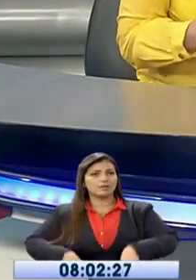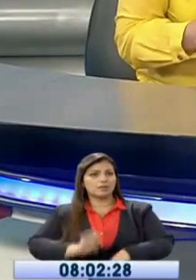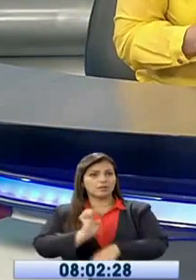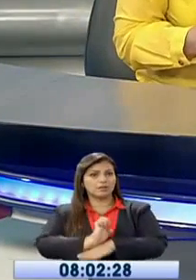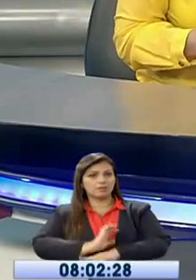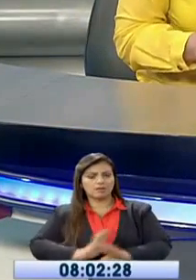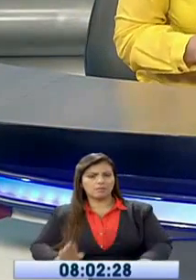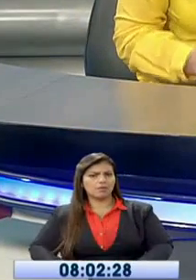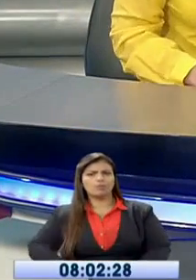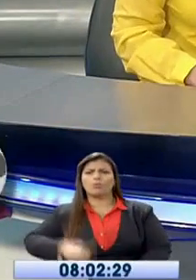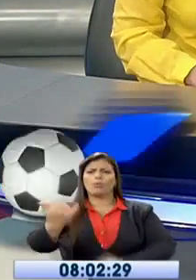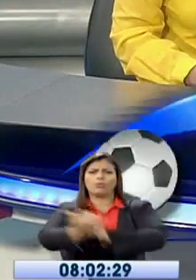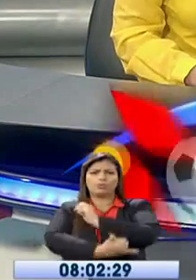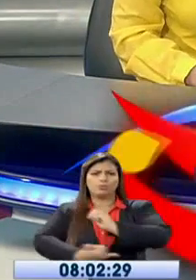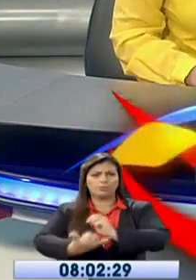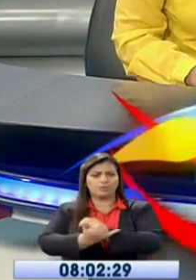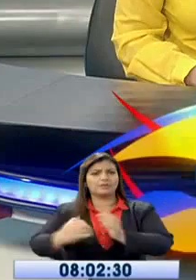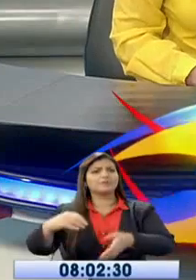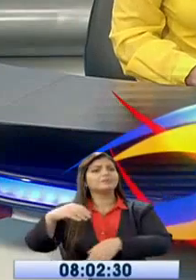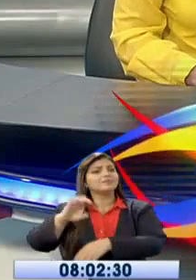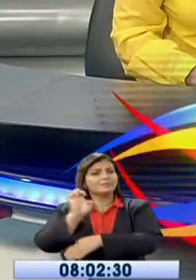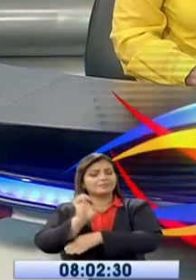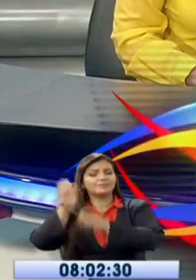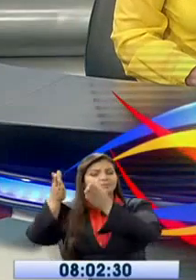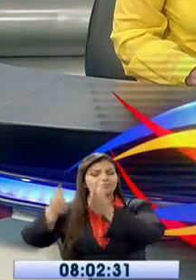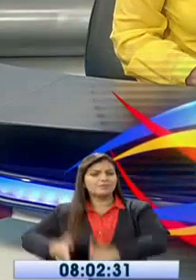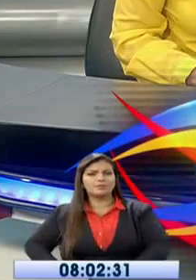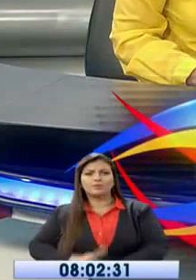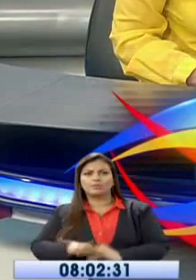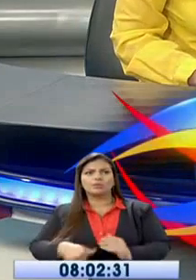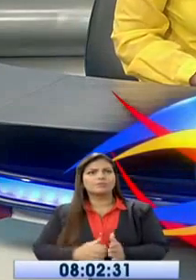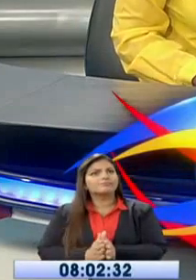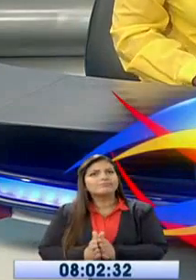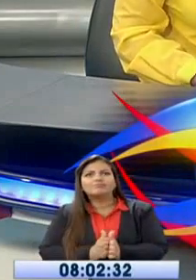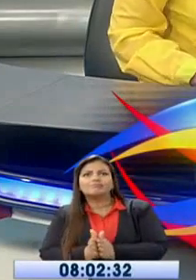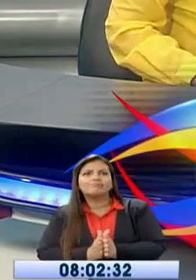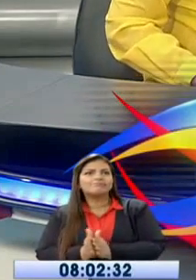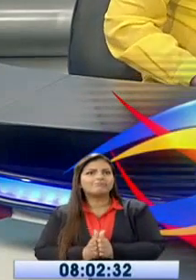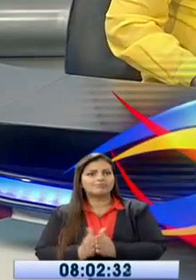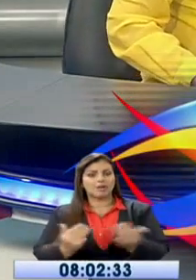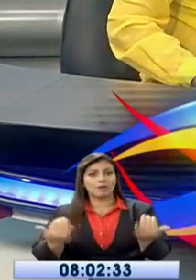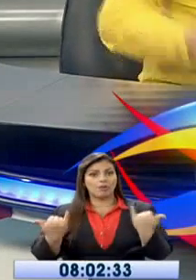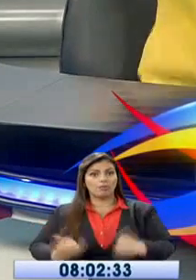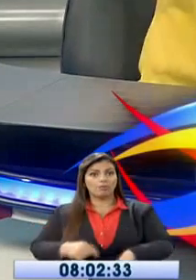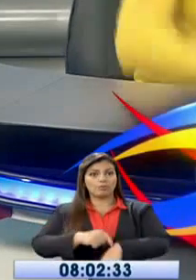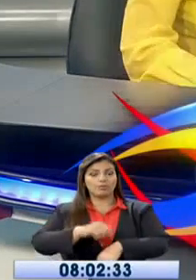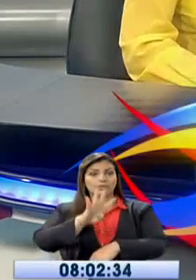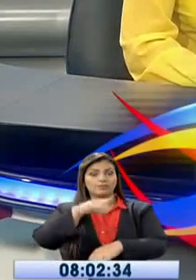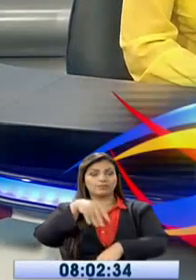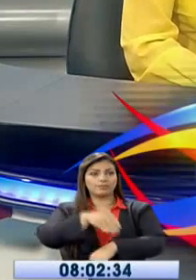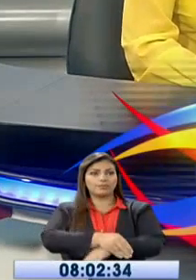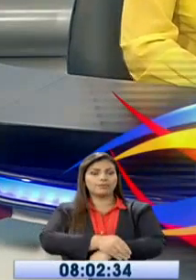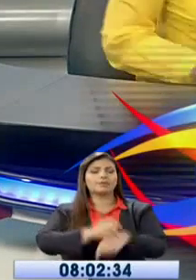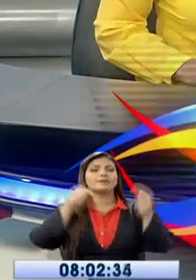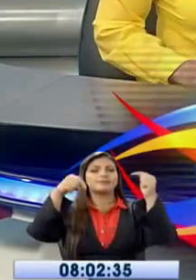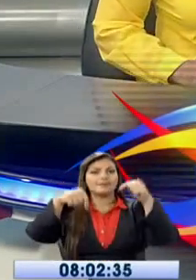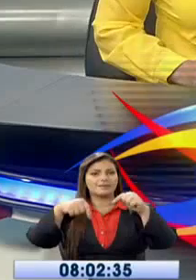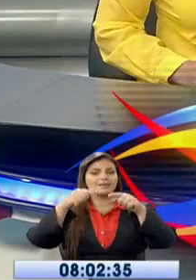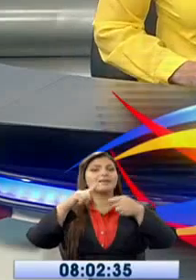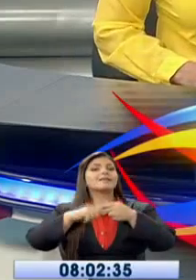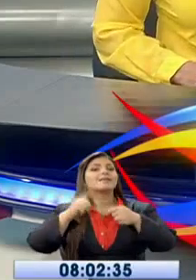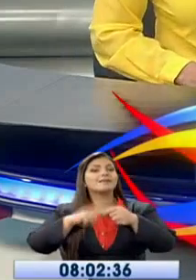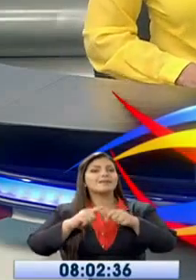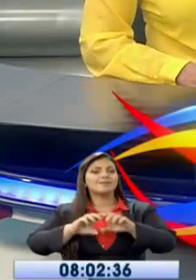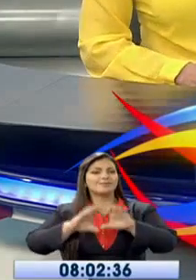van a vibrar de emoción por ese extraordinario papel que estoy segura ejecutará la tri. Sí. Hoy a las 4 de la tarde, en Quito, en el Estadio